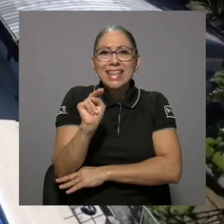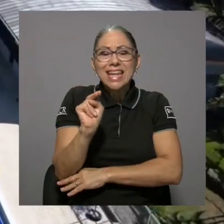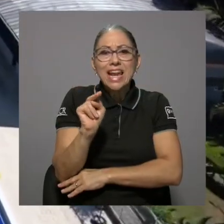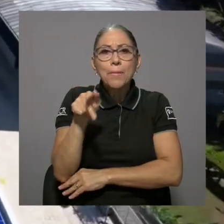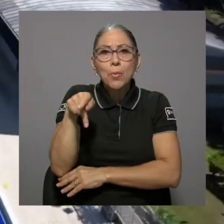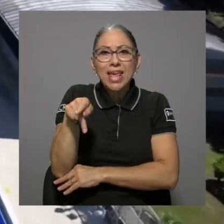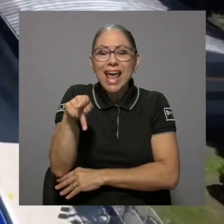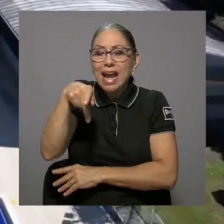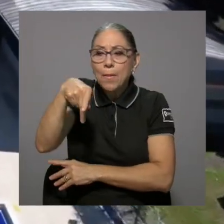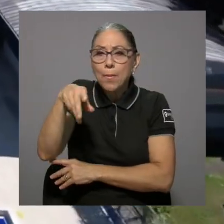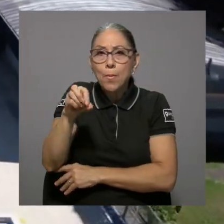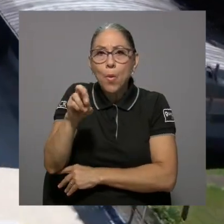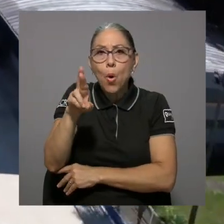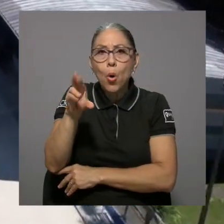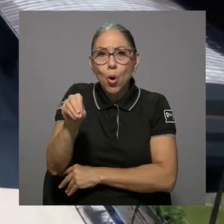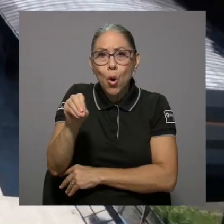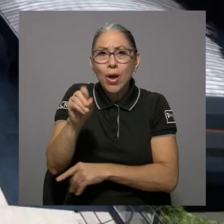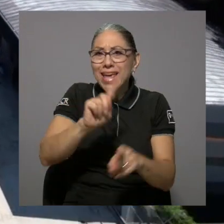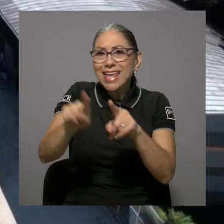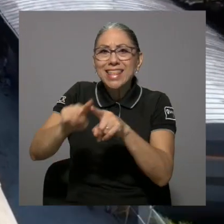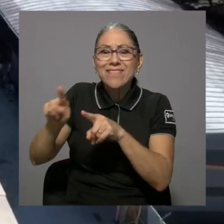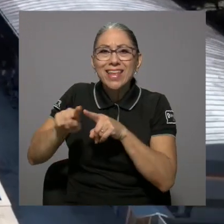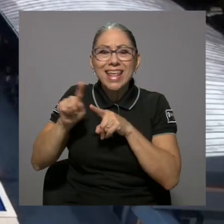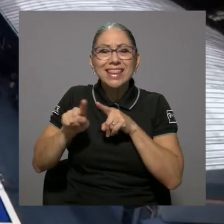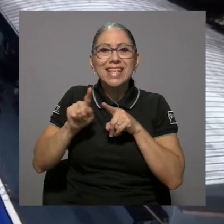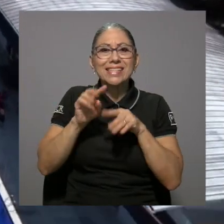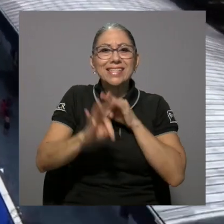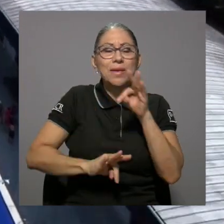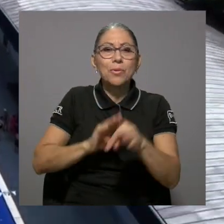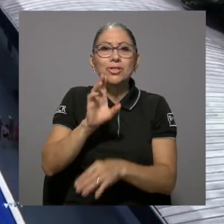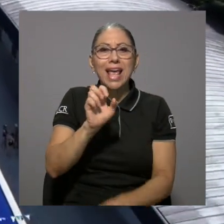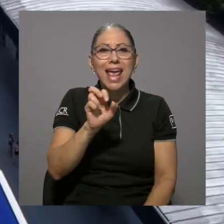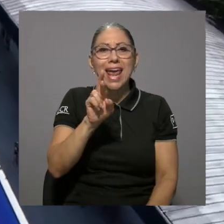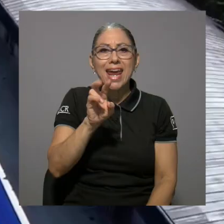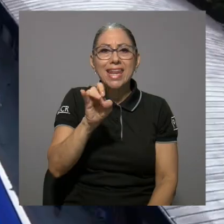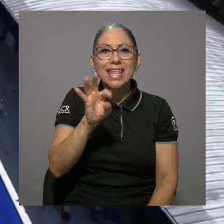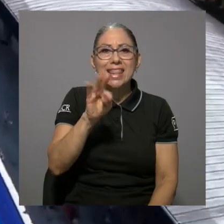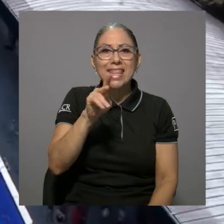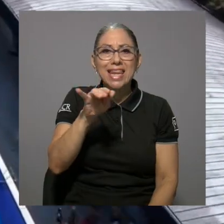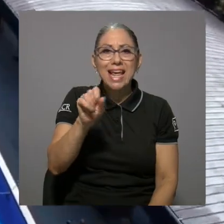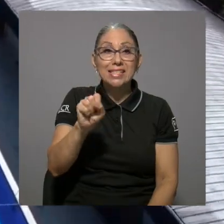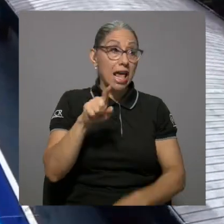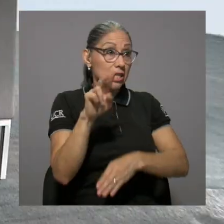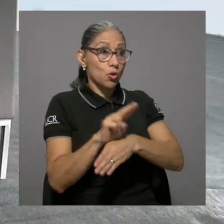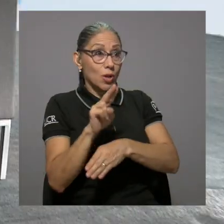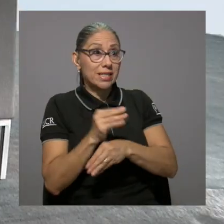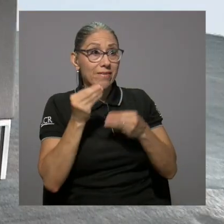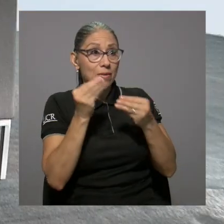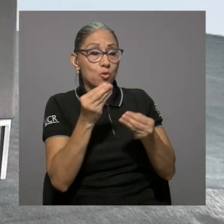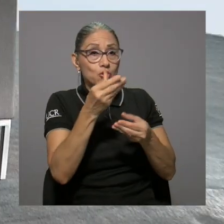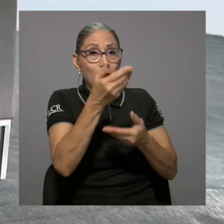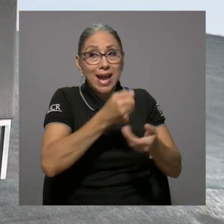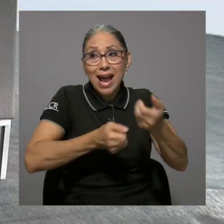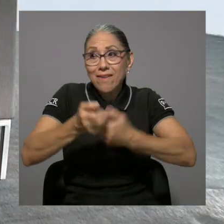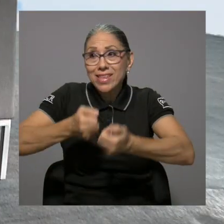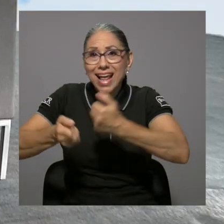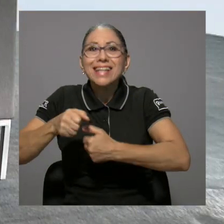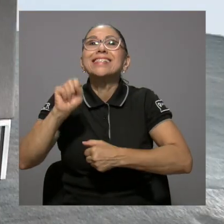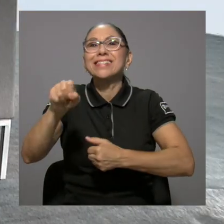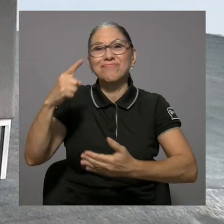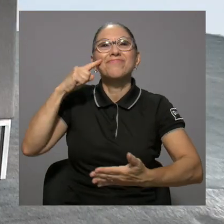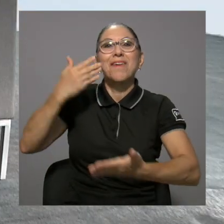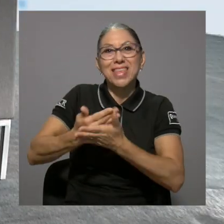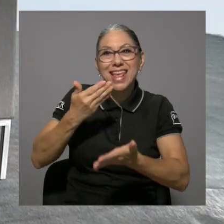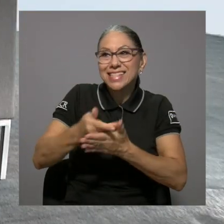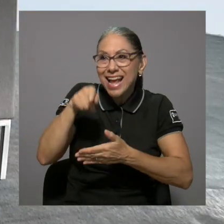poró y otros tipos de porós o de eritrinas, que nos se utilizaba muestran, mucho en cafetales. exacto, que evidencian, ¿verdad?, ese uso